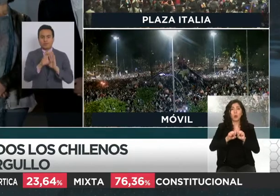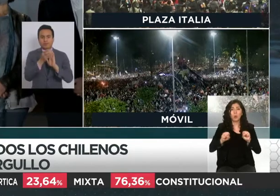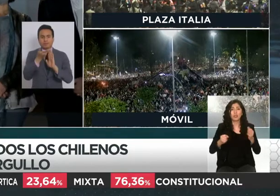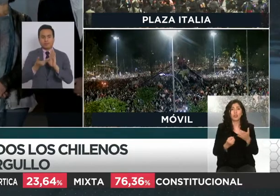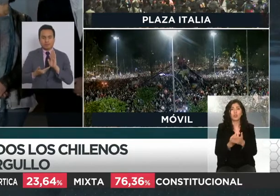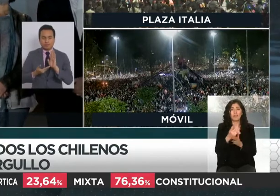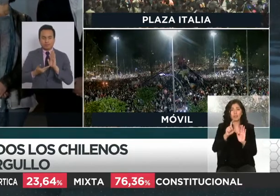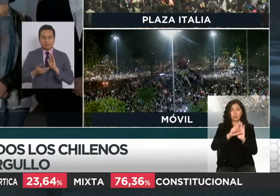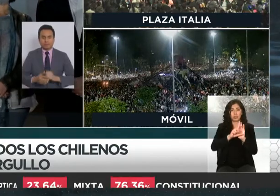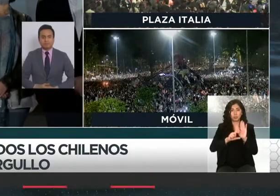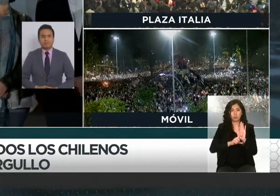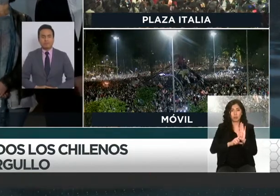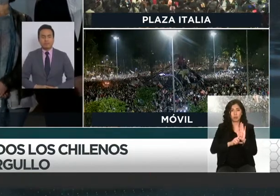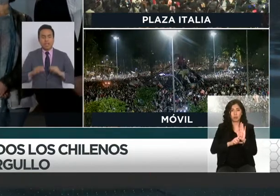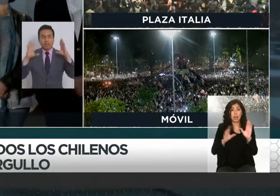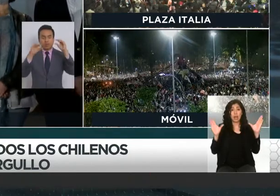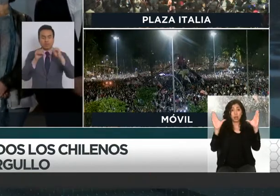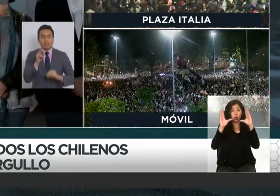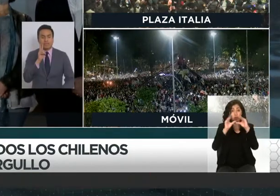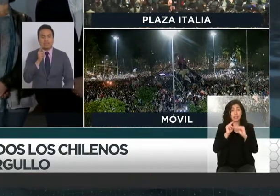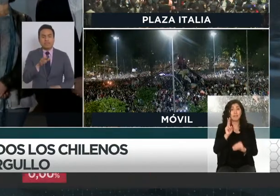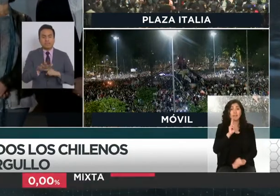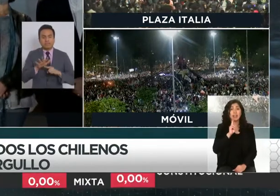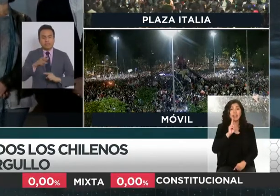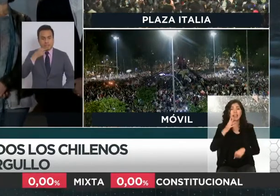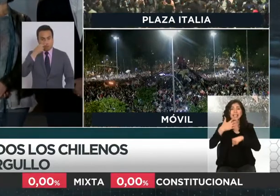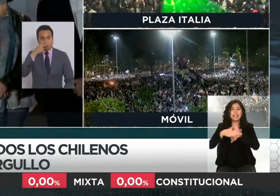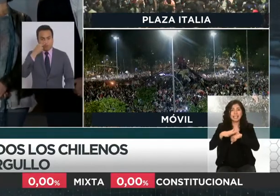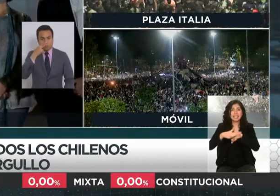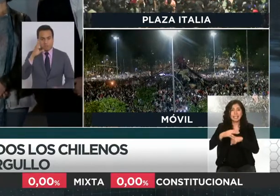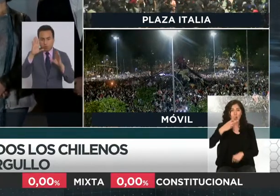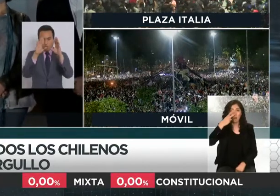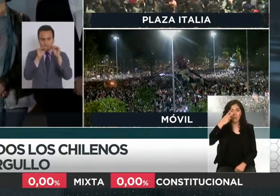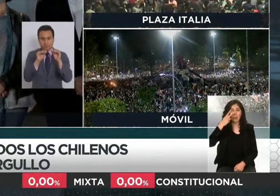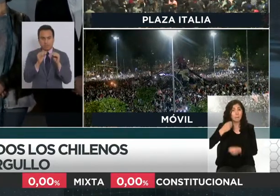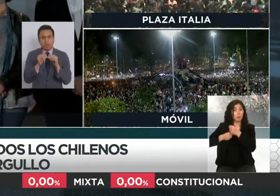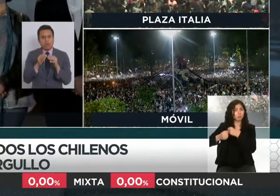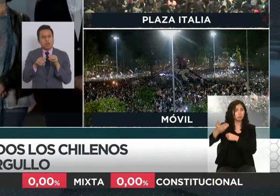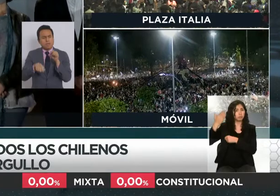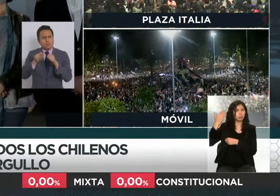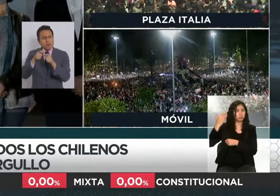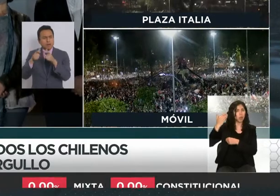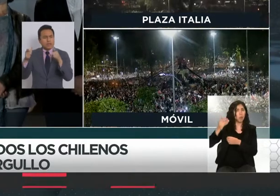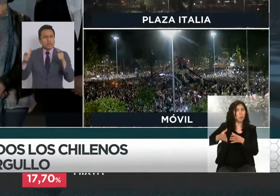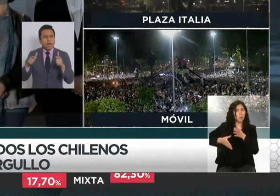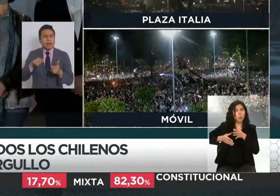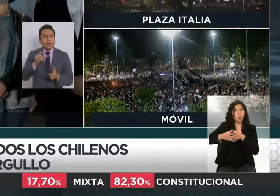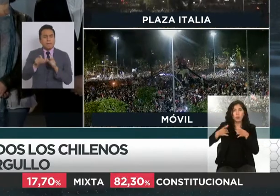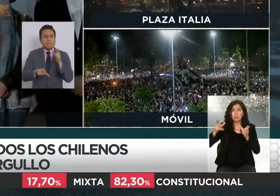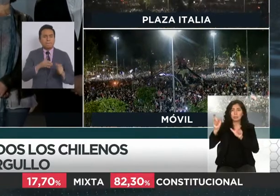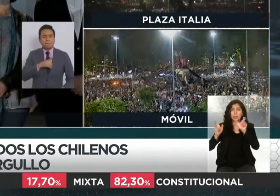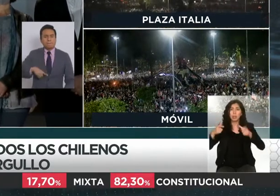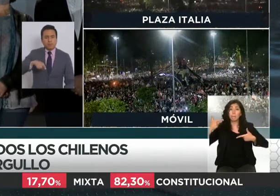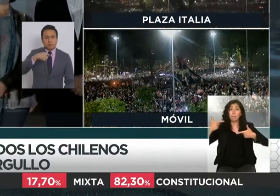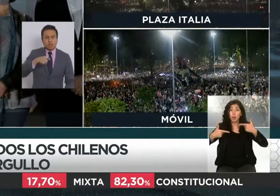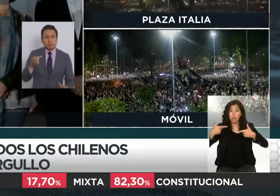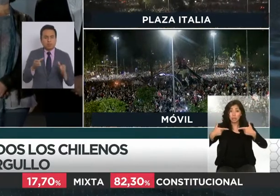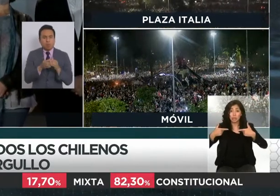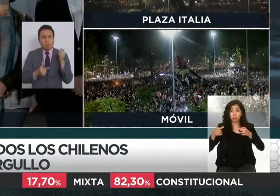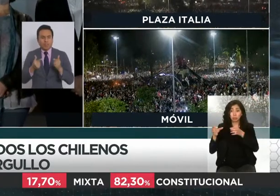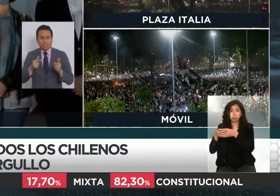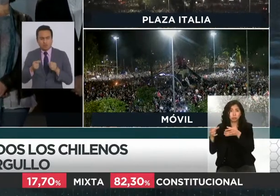constitución. La noche del viernes 15 de noviembre, una gran mayoría de parlamentarios y partidos